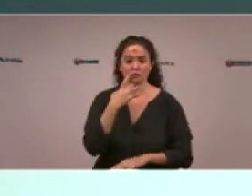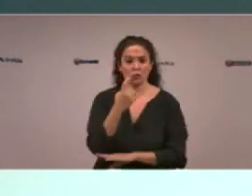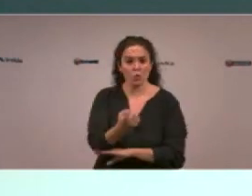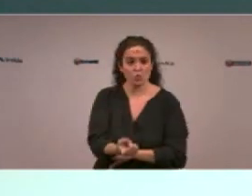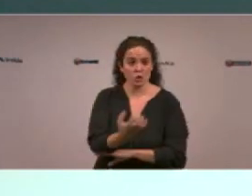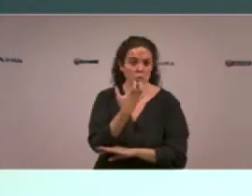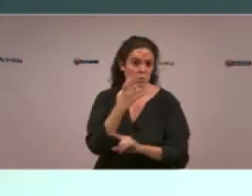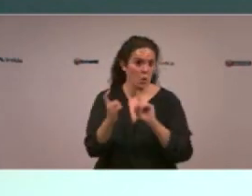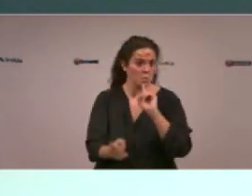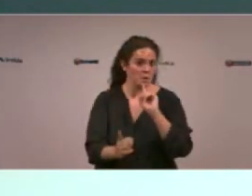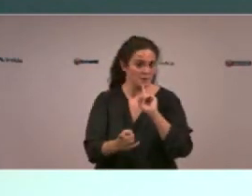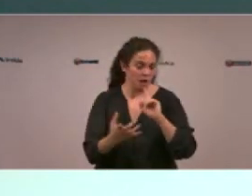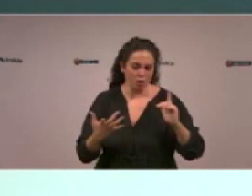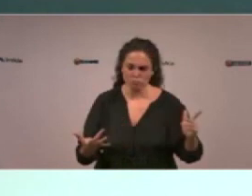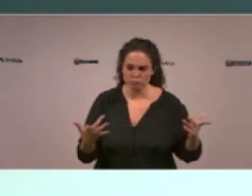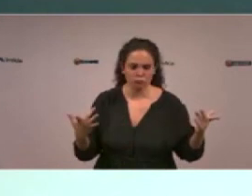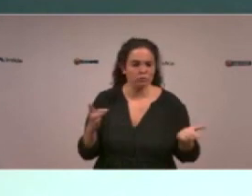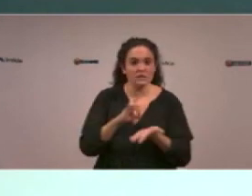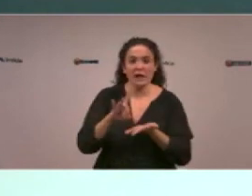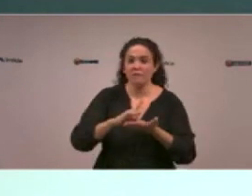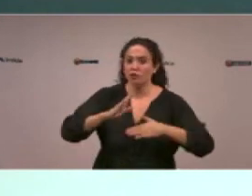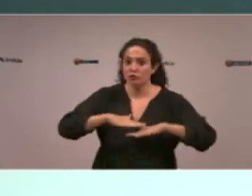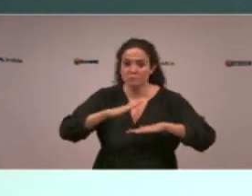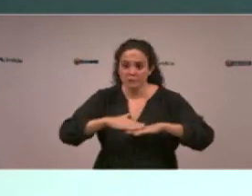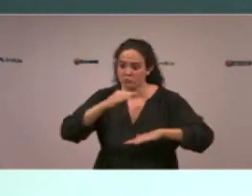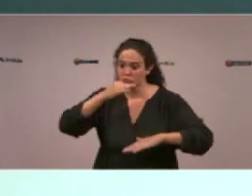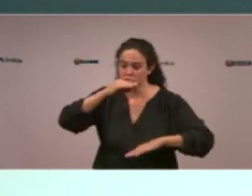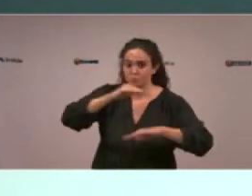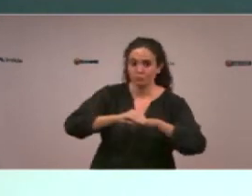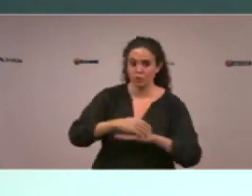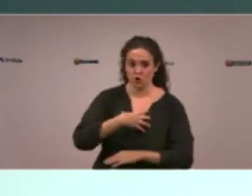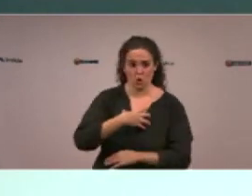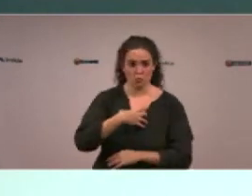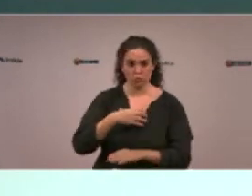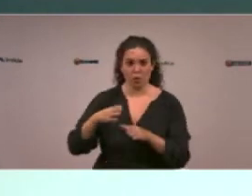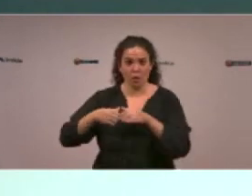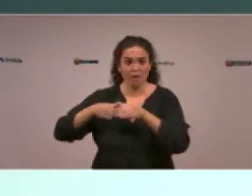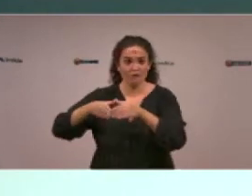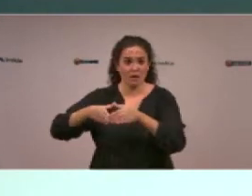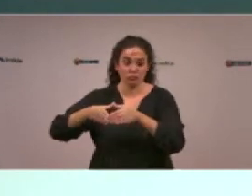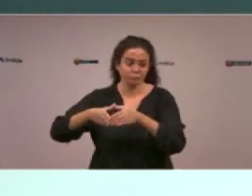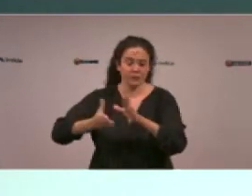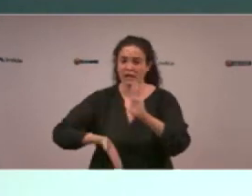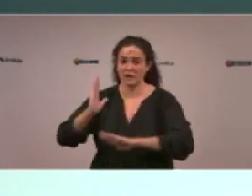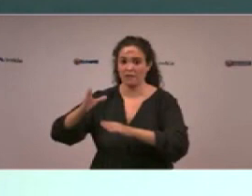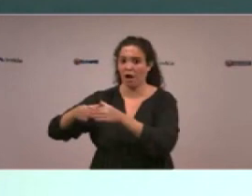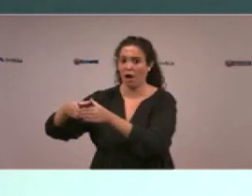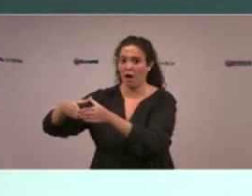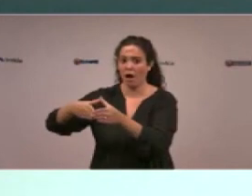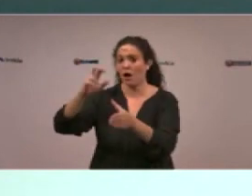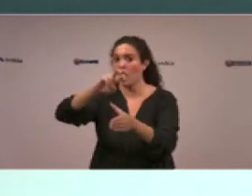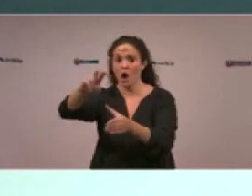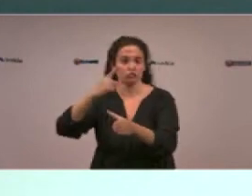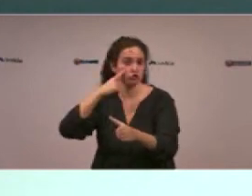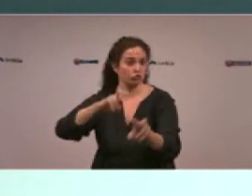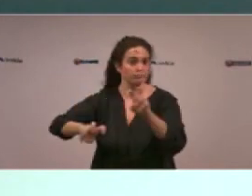como el de Bilbao no puede garantizar todas las actuaciones, ese barco va a buscar otro puerto diferente y quizás encuentre